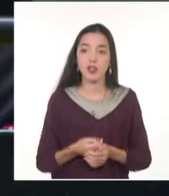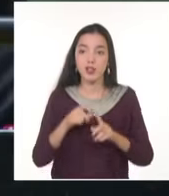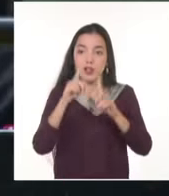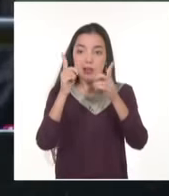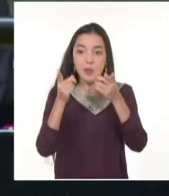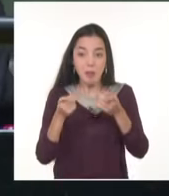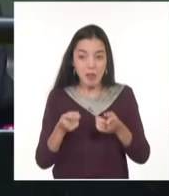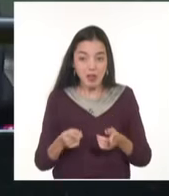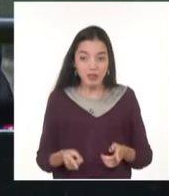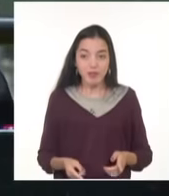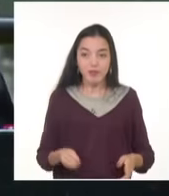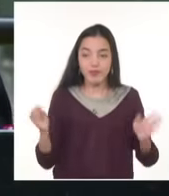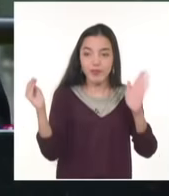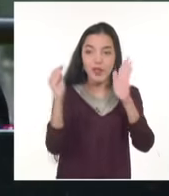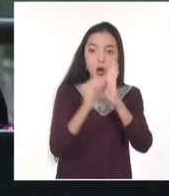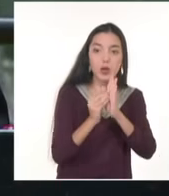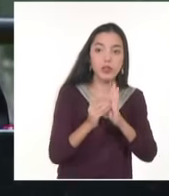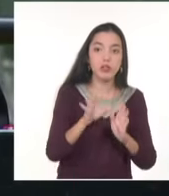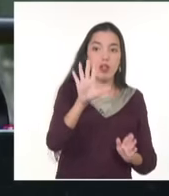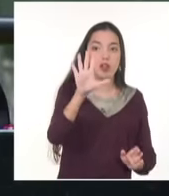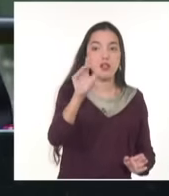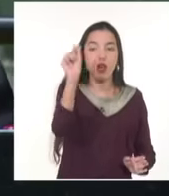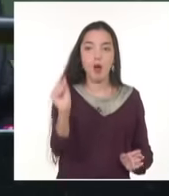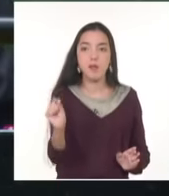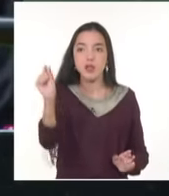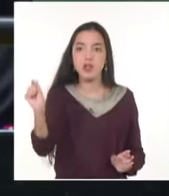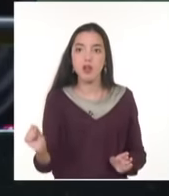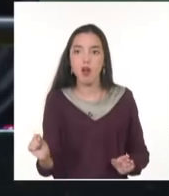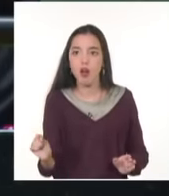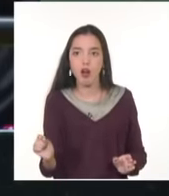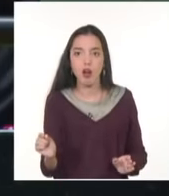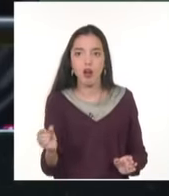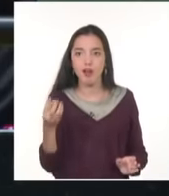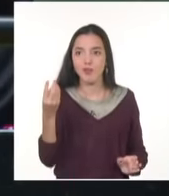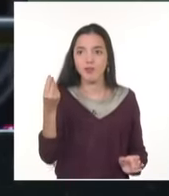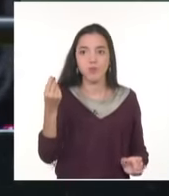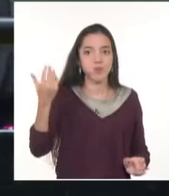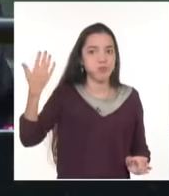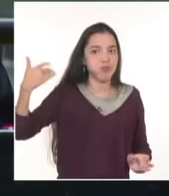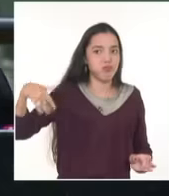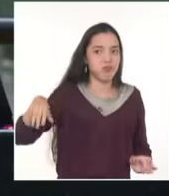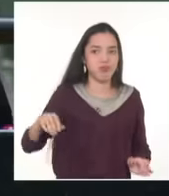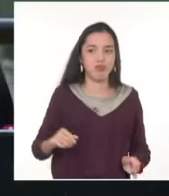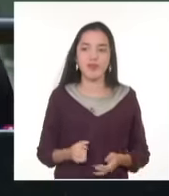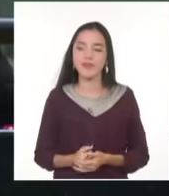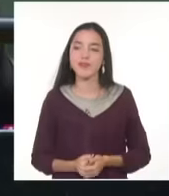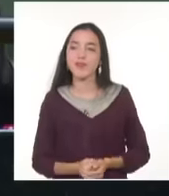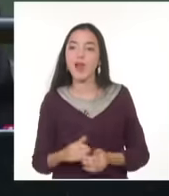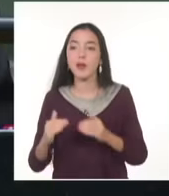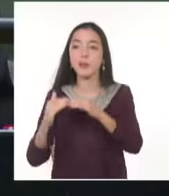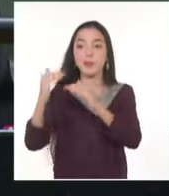5 personas más ricas del mundo ha crecido,